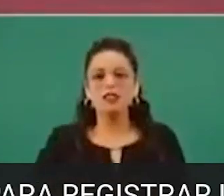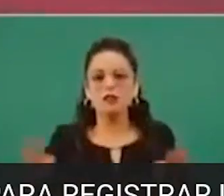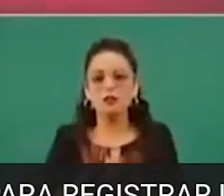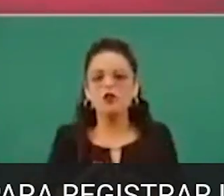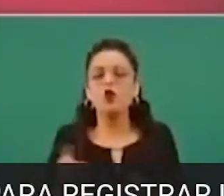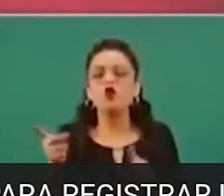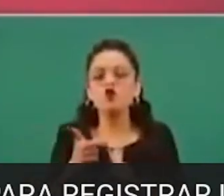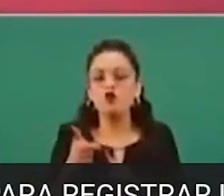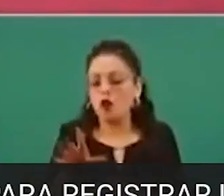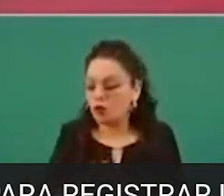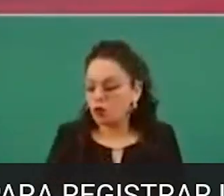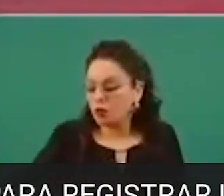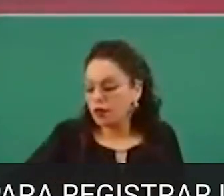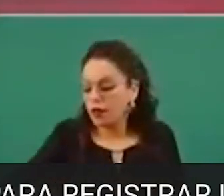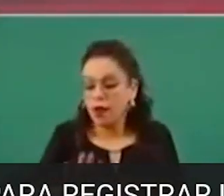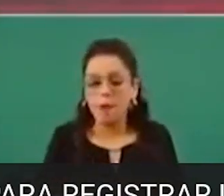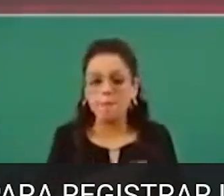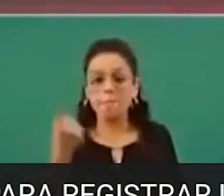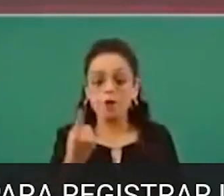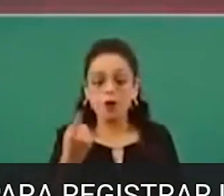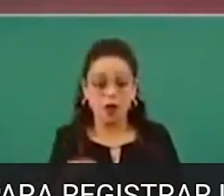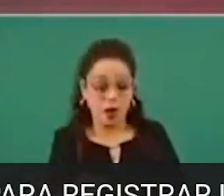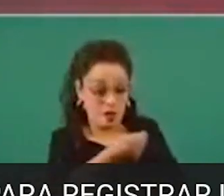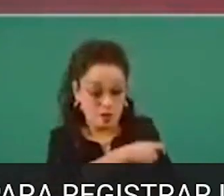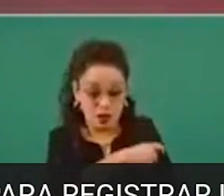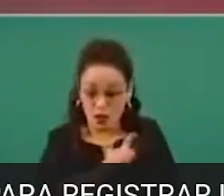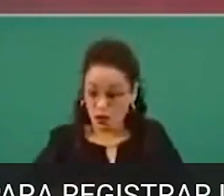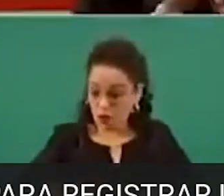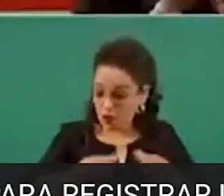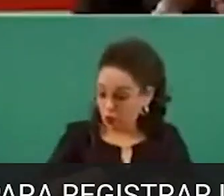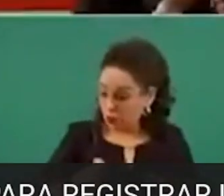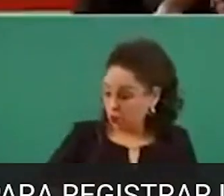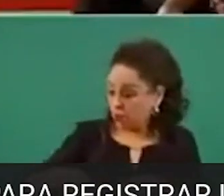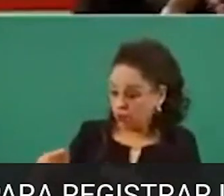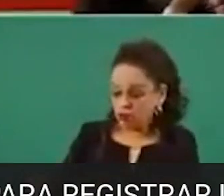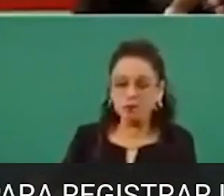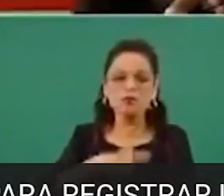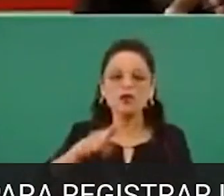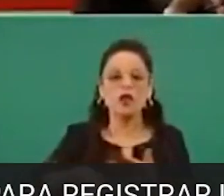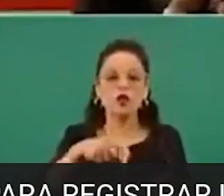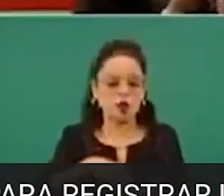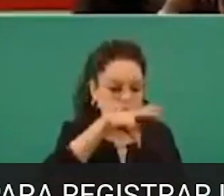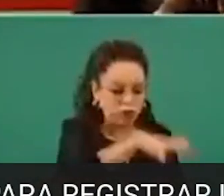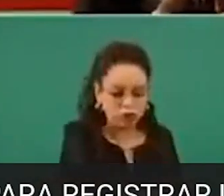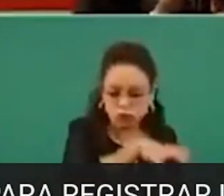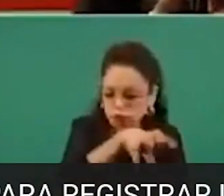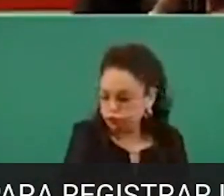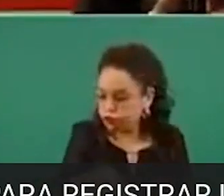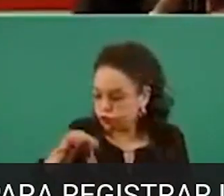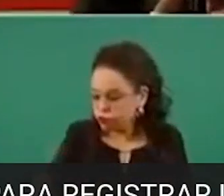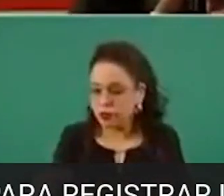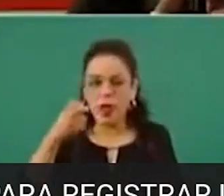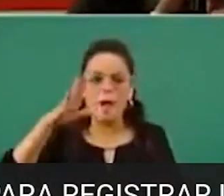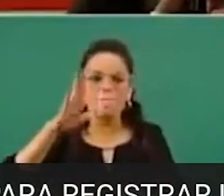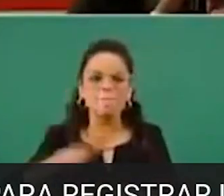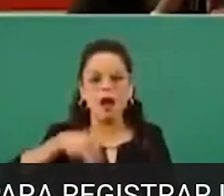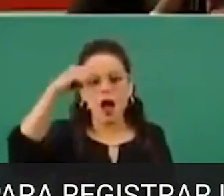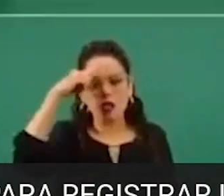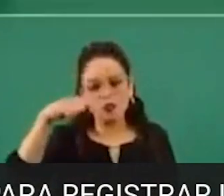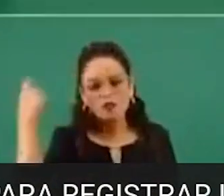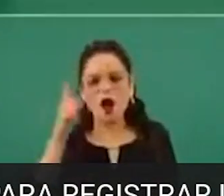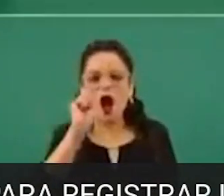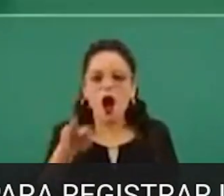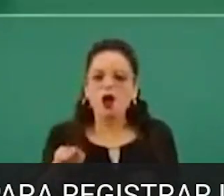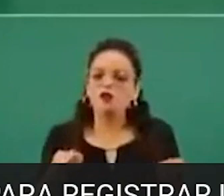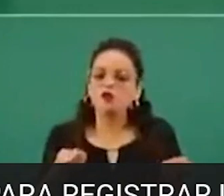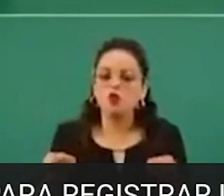que la asignación de la vacuna se está haciendo por territorio, nos facilita tener un mejor control de